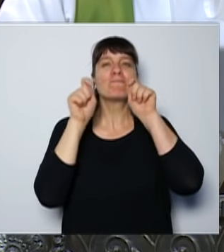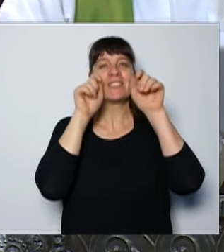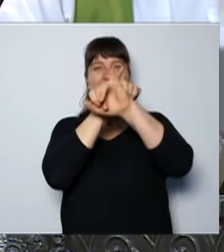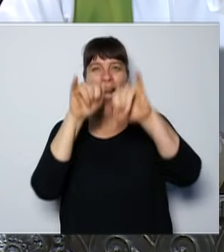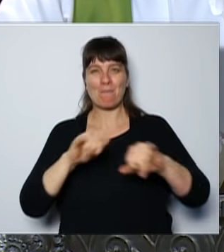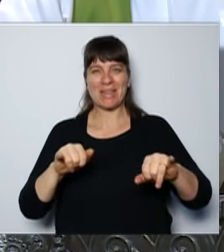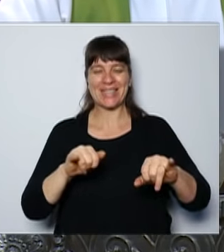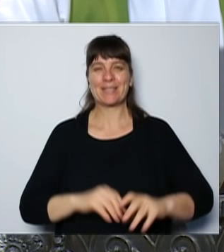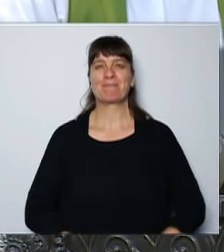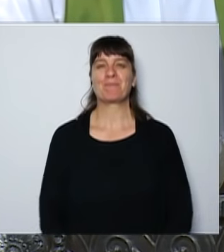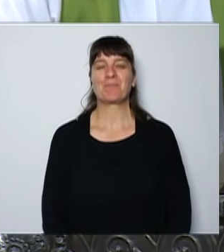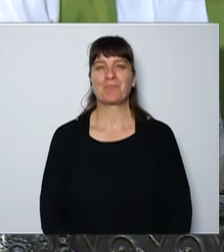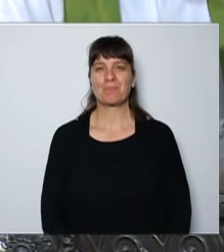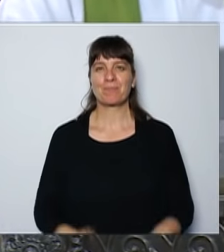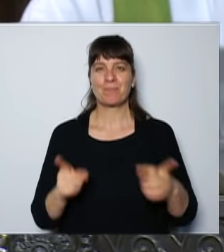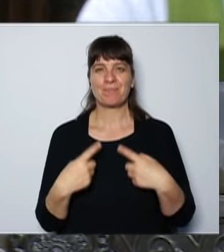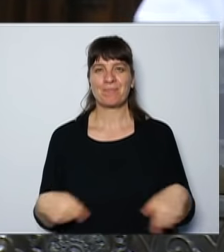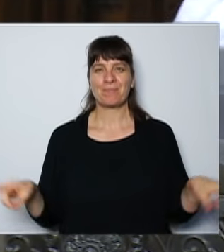el saludo de la paz.